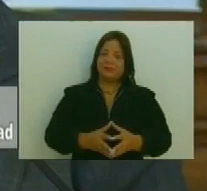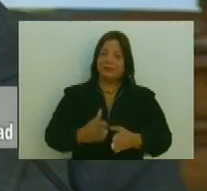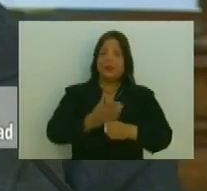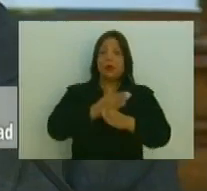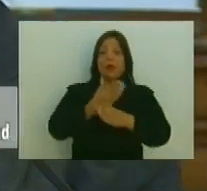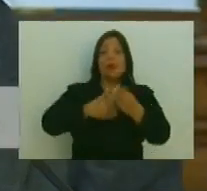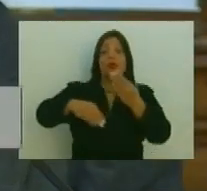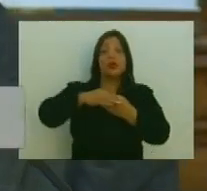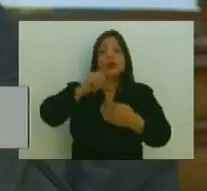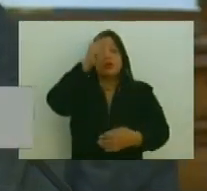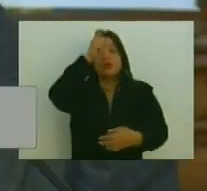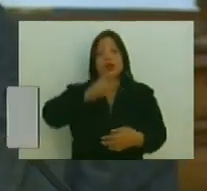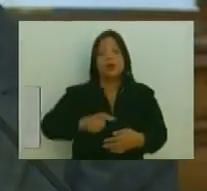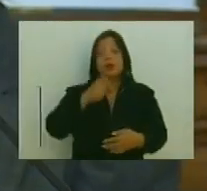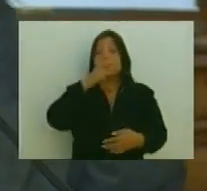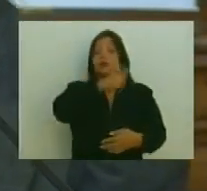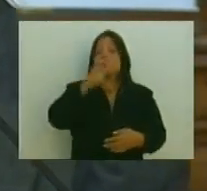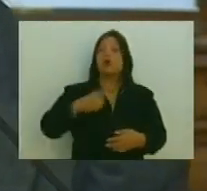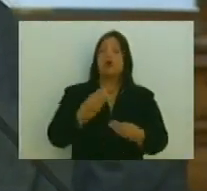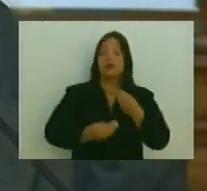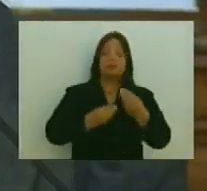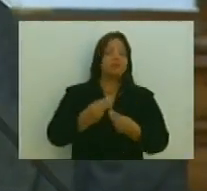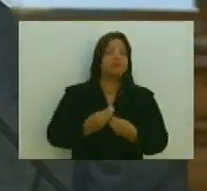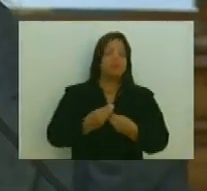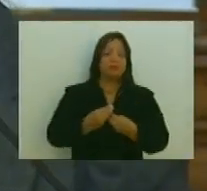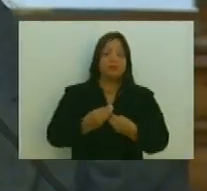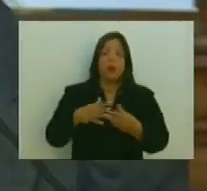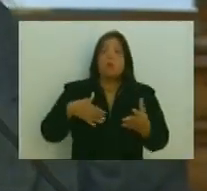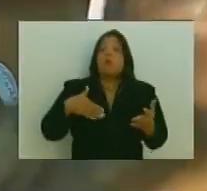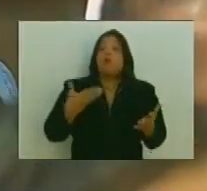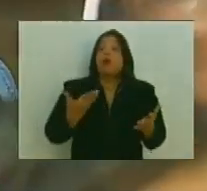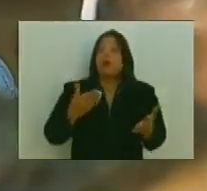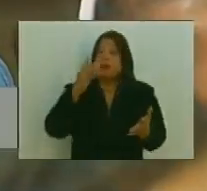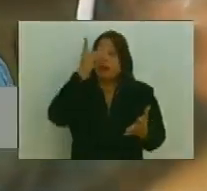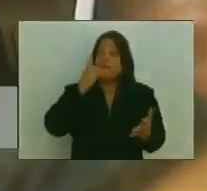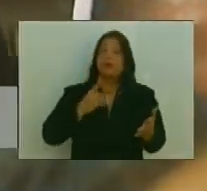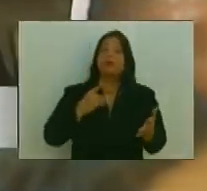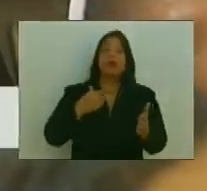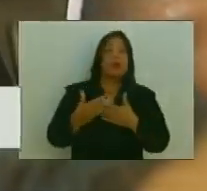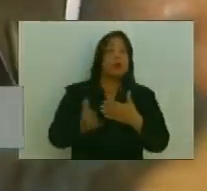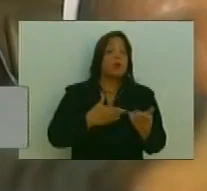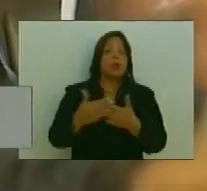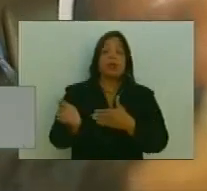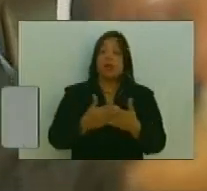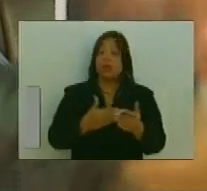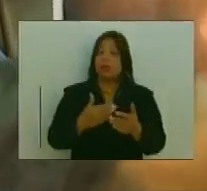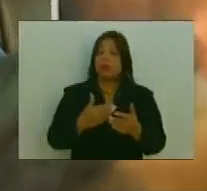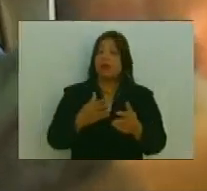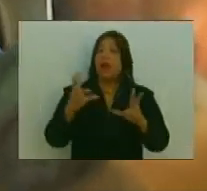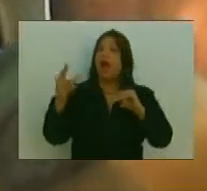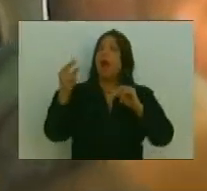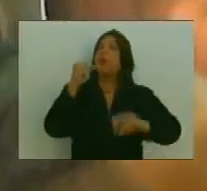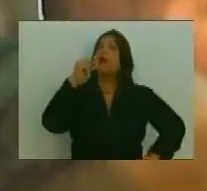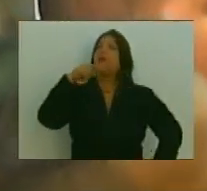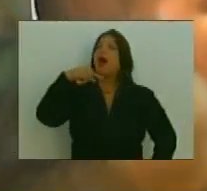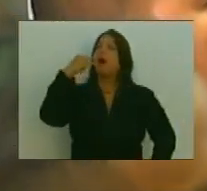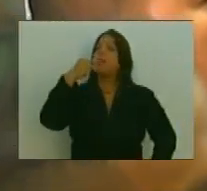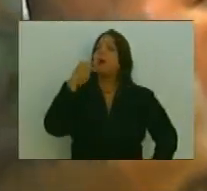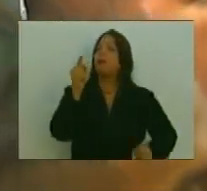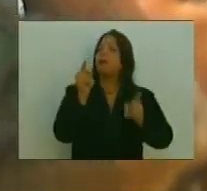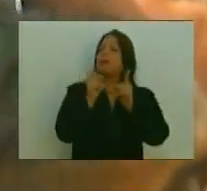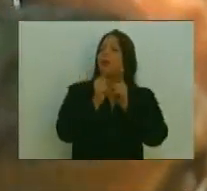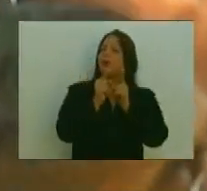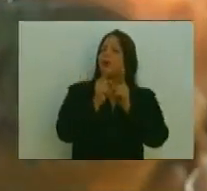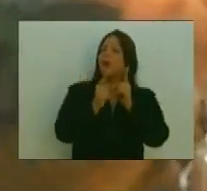Compañeros, somos seres humanos y estamos propuestos a tener algún tipo de discapacidad. Poco hablamos de ese tema.